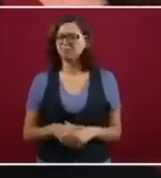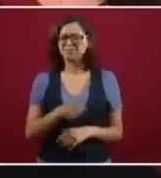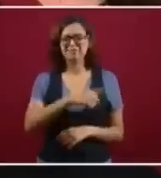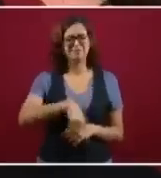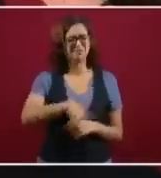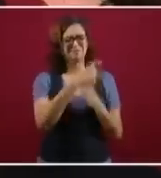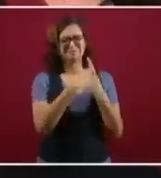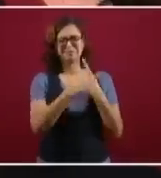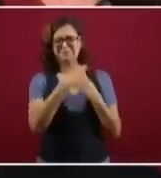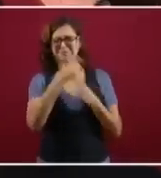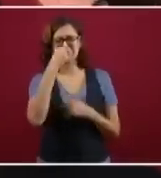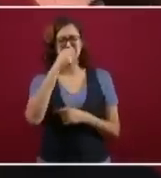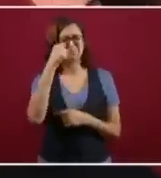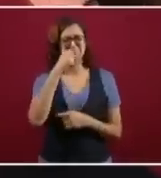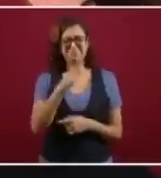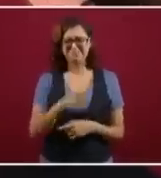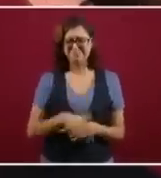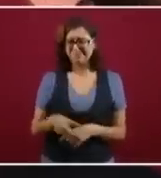No,